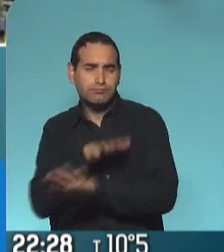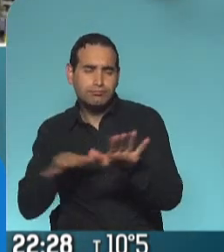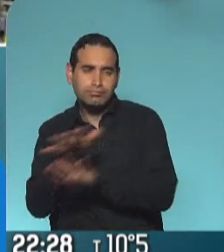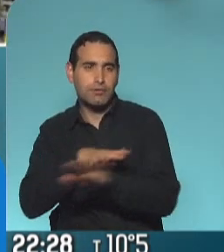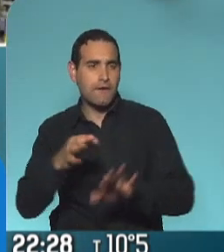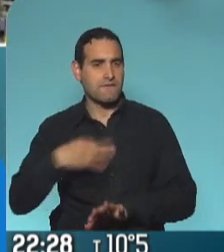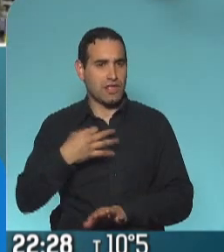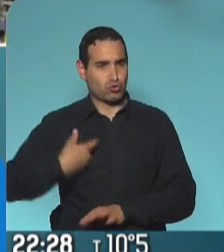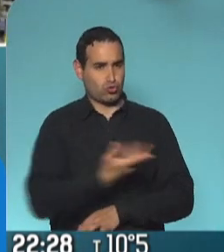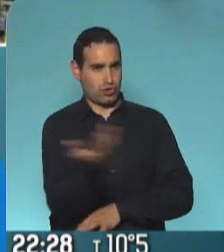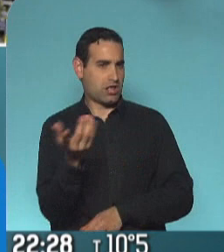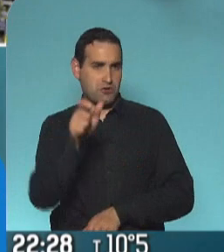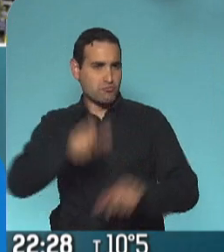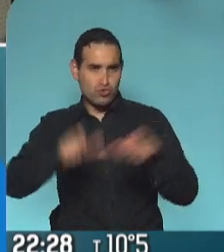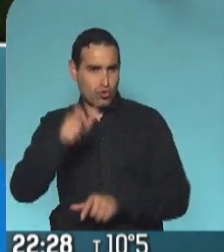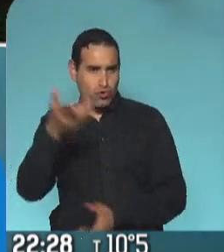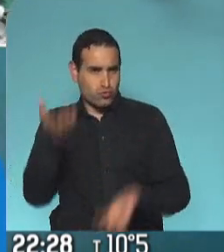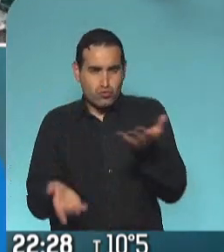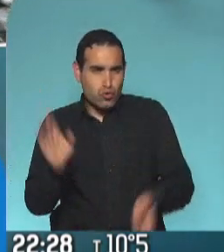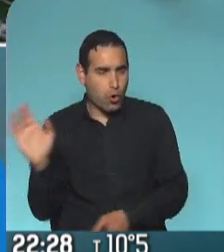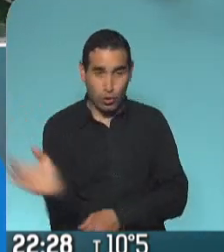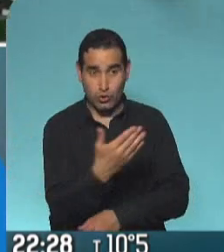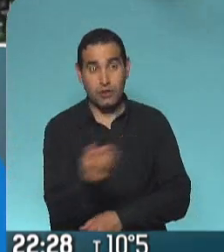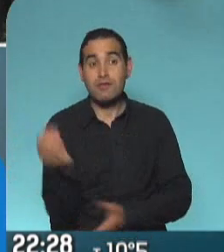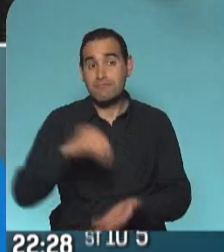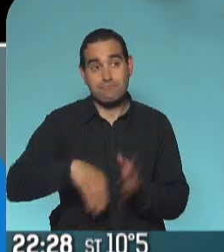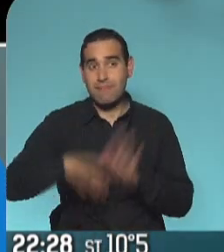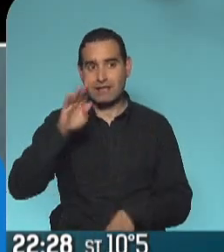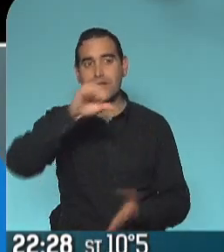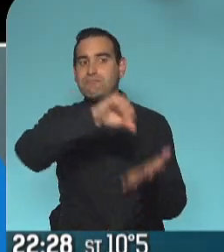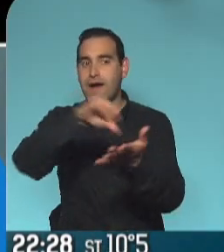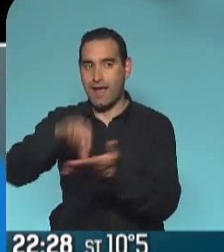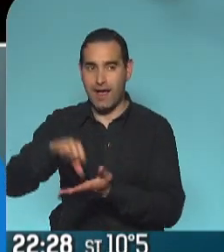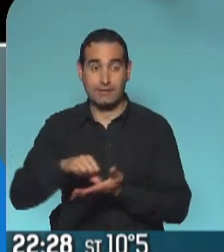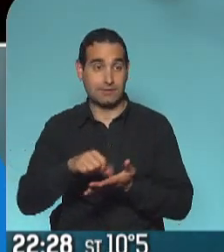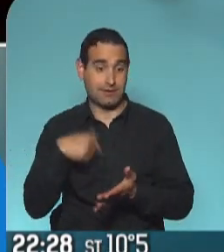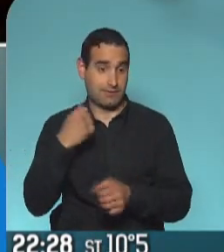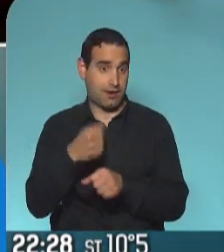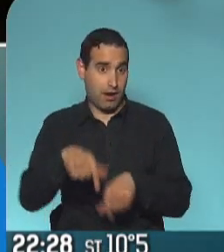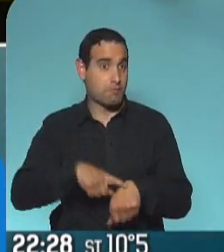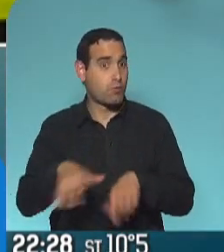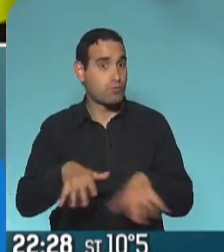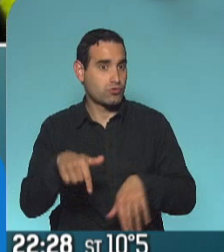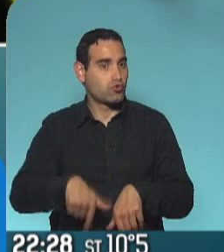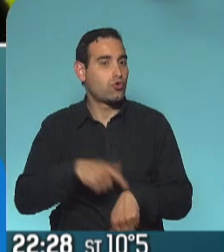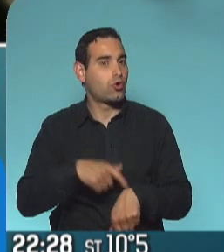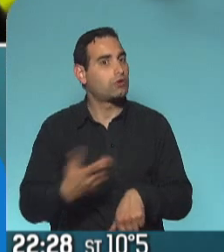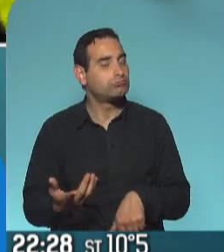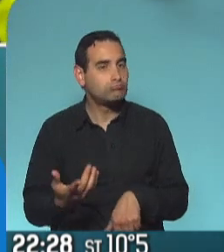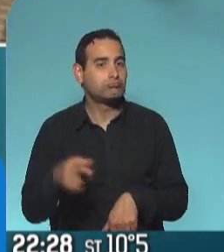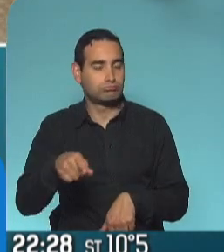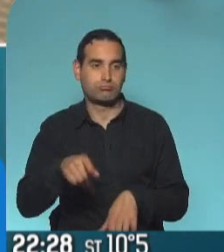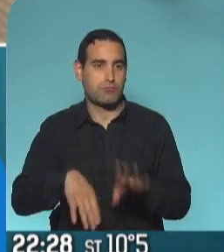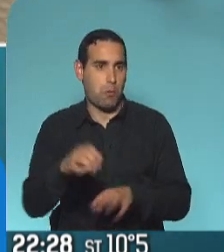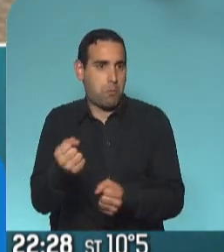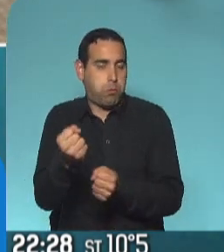aspectos de la vida social de todos los seres humanos y particularmente de aquellos países que tienen, en este momento, detentan, bueno, prácticamente la suma